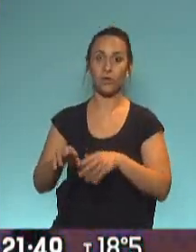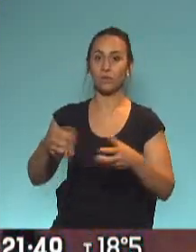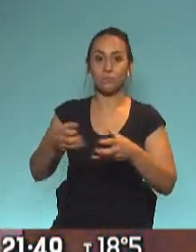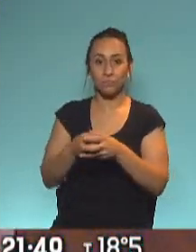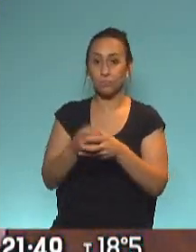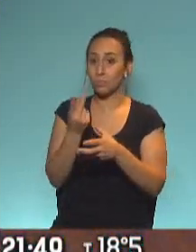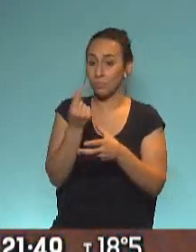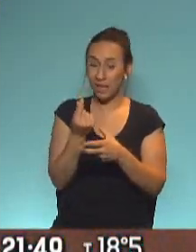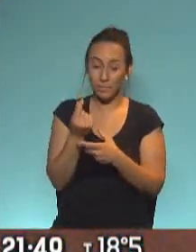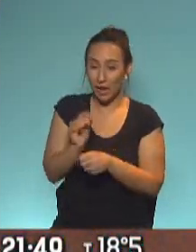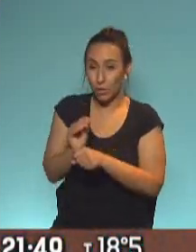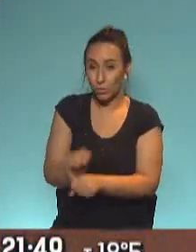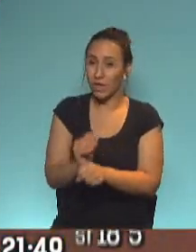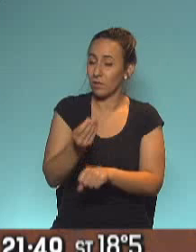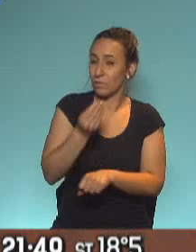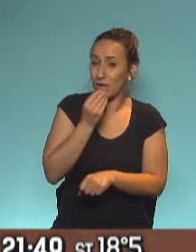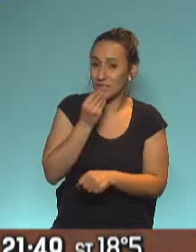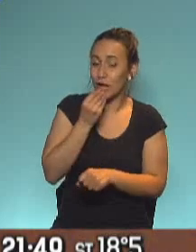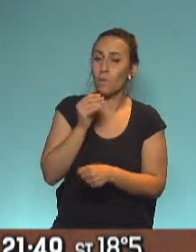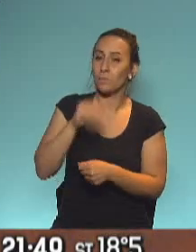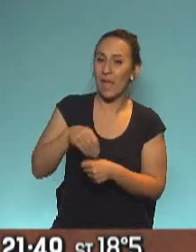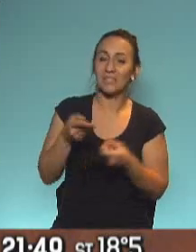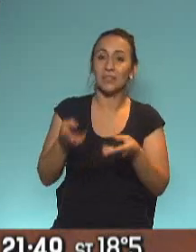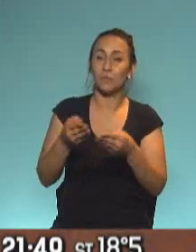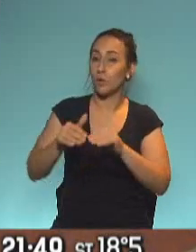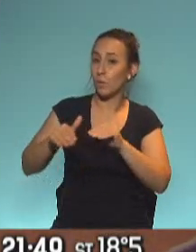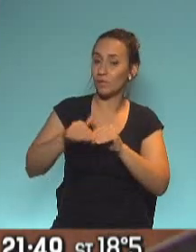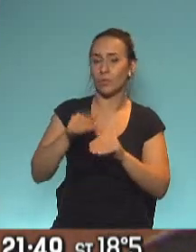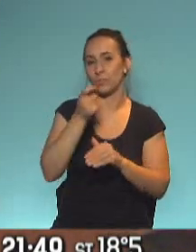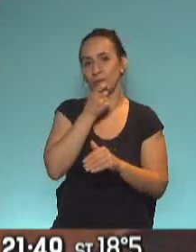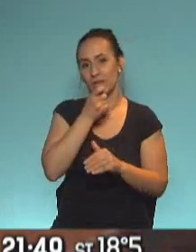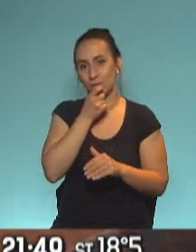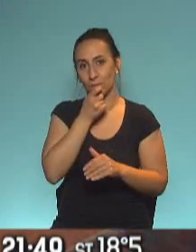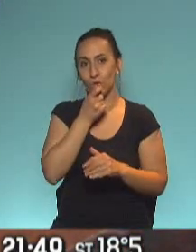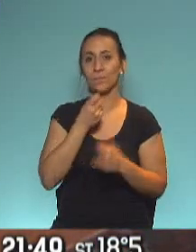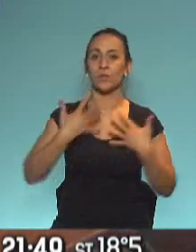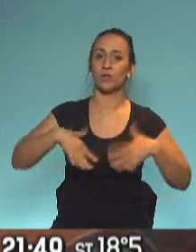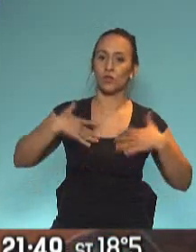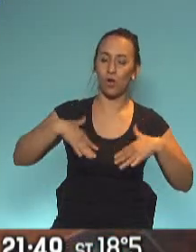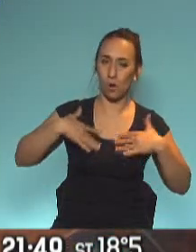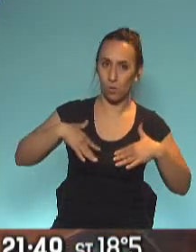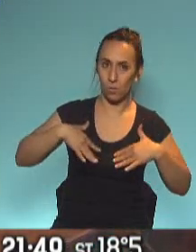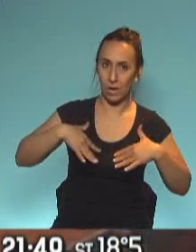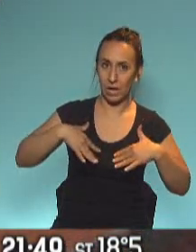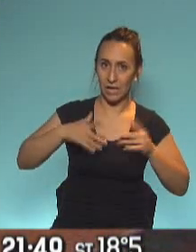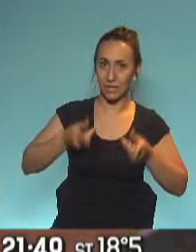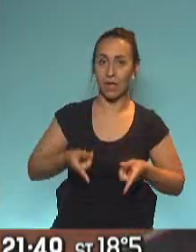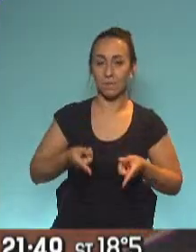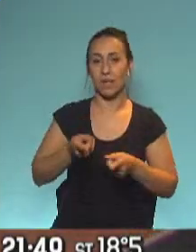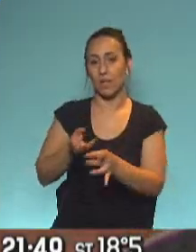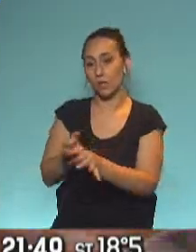necesidades básicas alimenticias y a eso sumarle los servicios básicos, como puede ser, por ejemplo, el vestuario, como puede ser, por ejemplo,